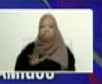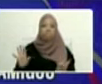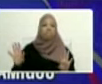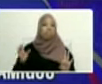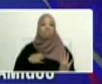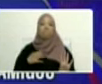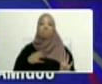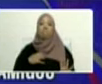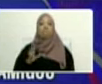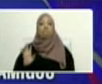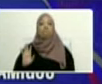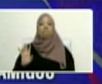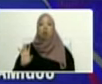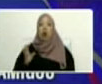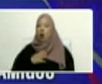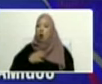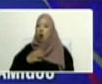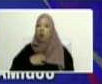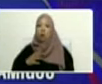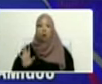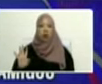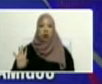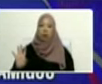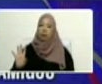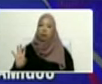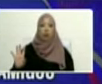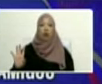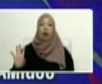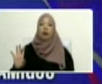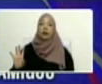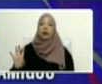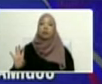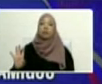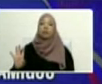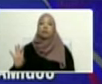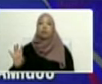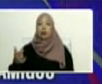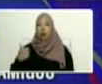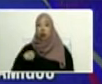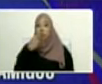Es la claridad de Venezuela. Y hemos ido a todas las instancias.